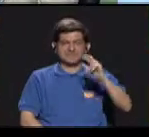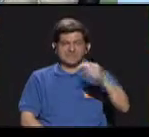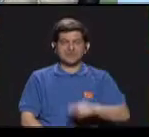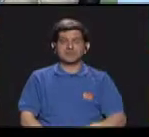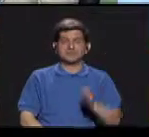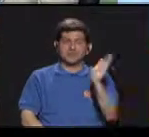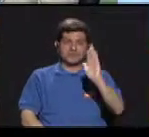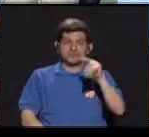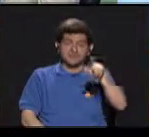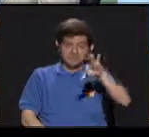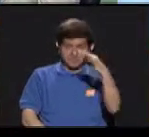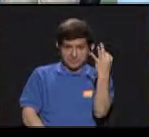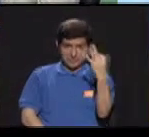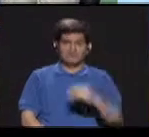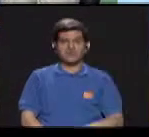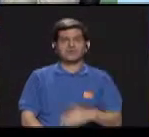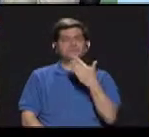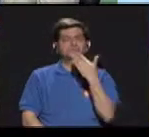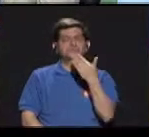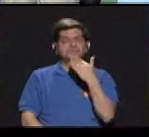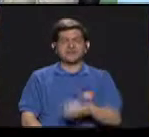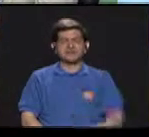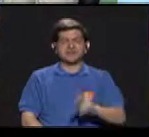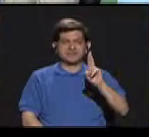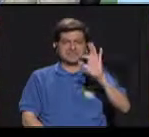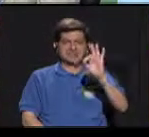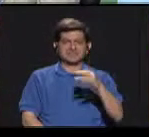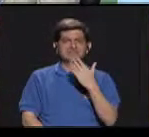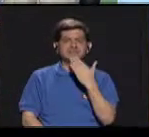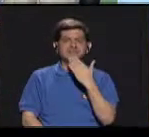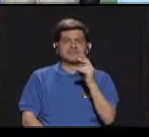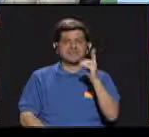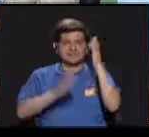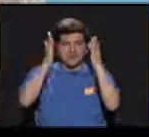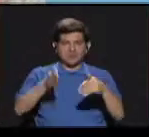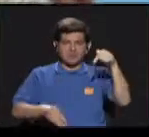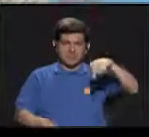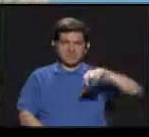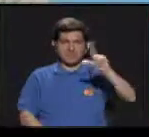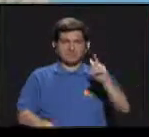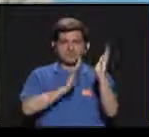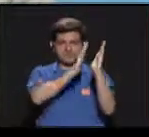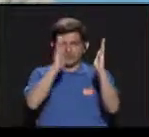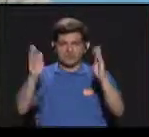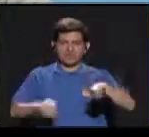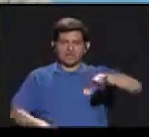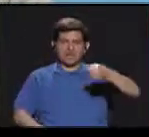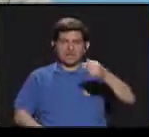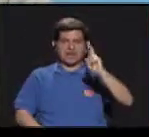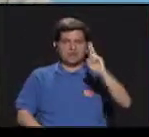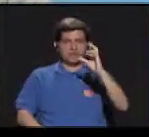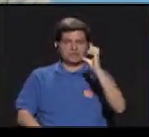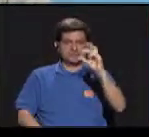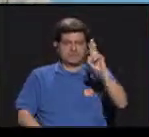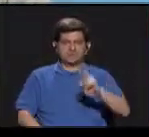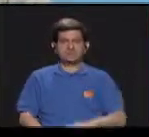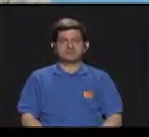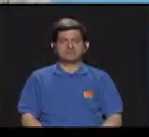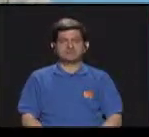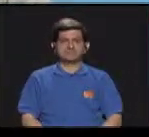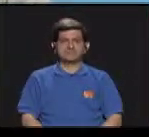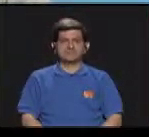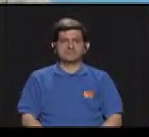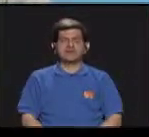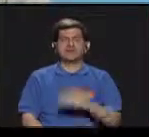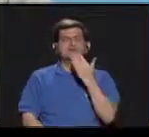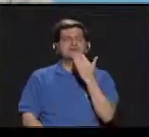gracias, Roberto. Nos despedimos entonces de esta manera. Gracias, Rocío. Gracias a los compañeros del set de Lunes de Cinemateca en el canal de la Universidad